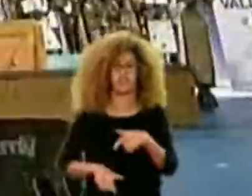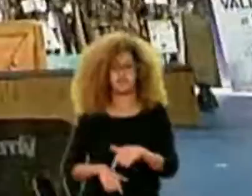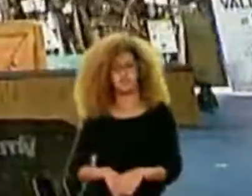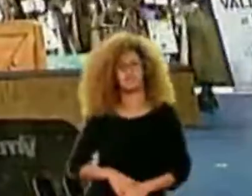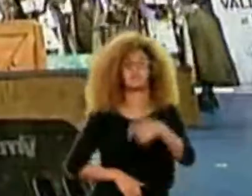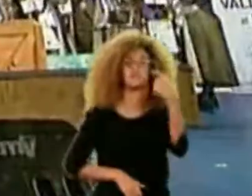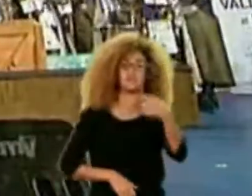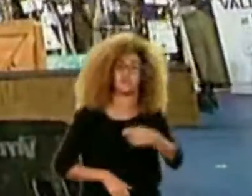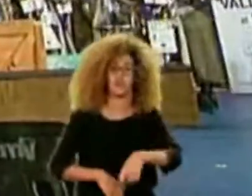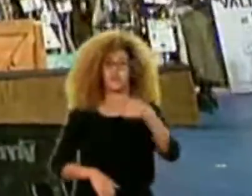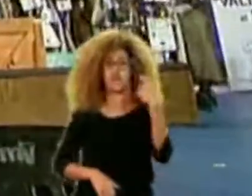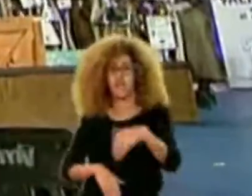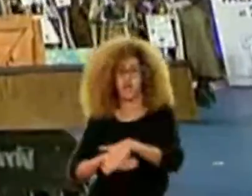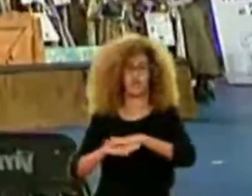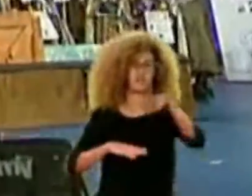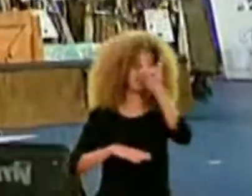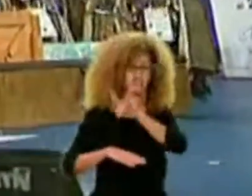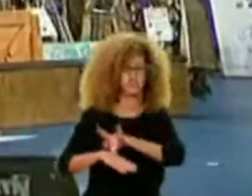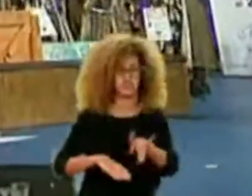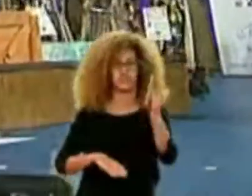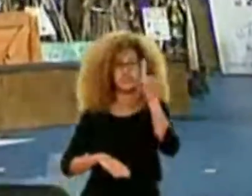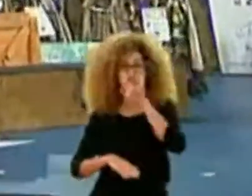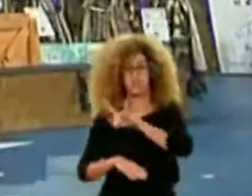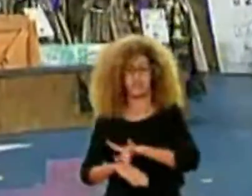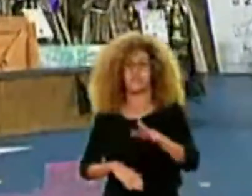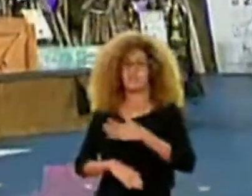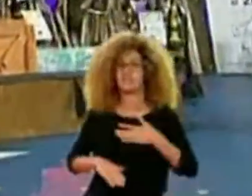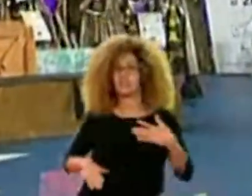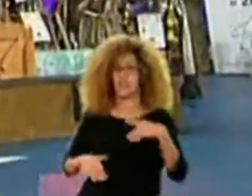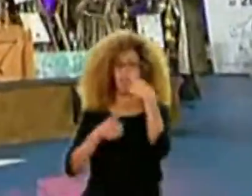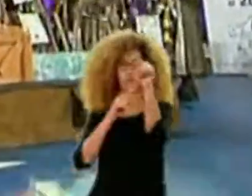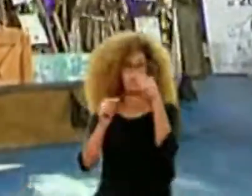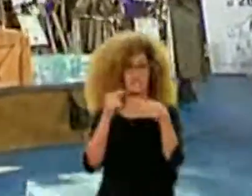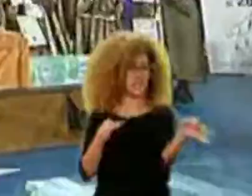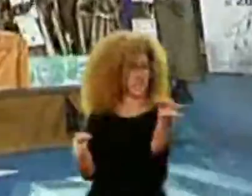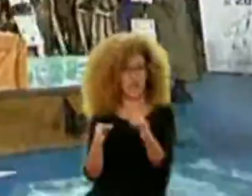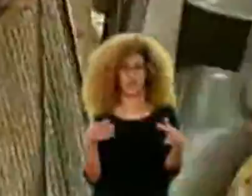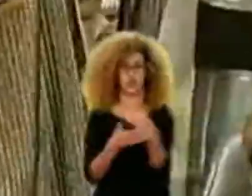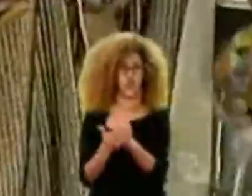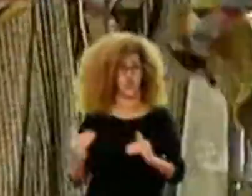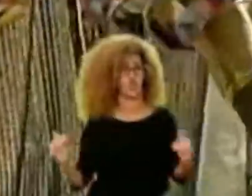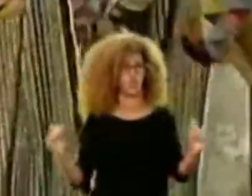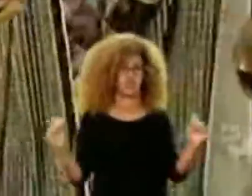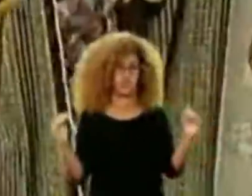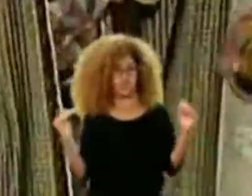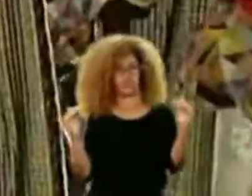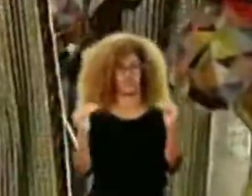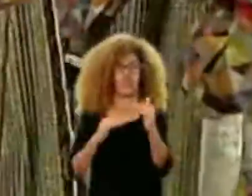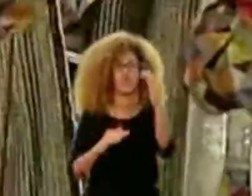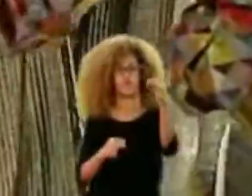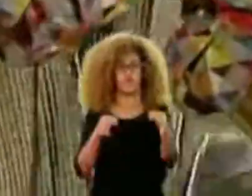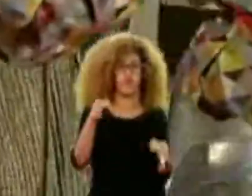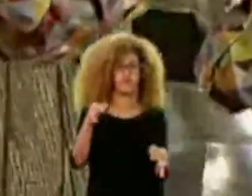el presidente del gobierno de Canarias quiere que los presupuestos se repartan de una forma justa